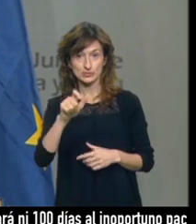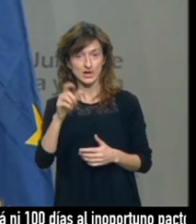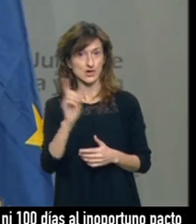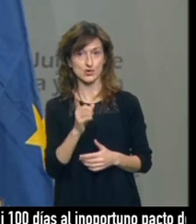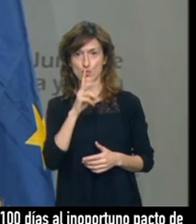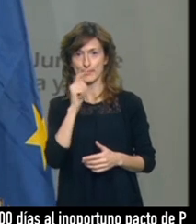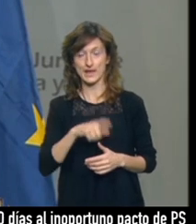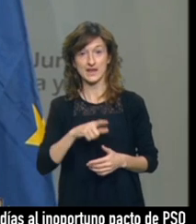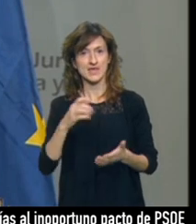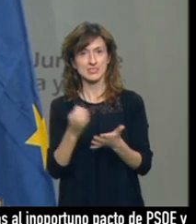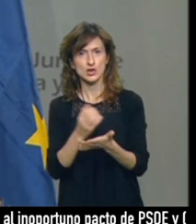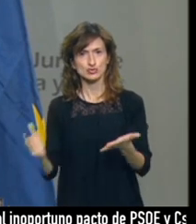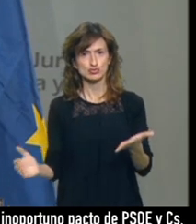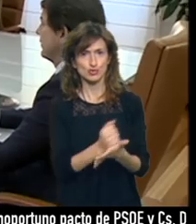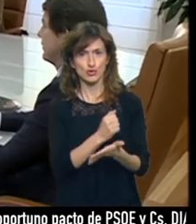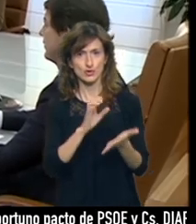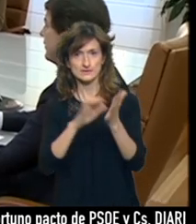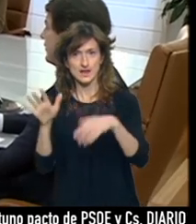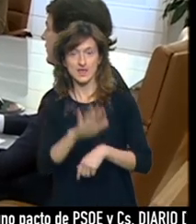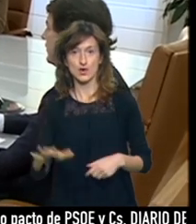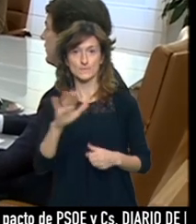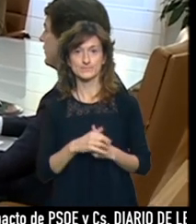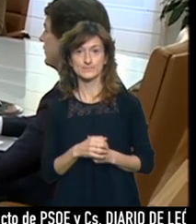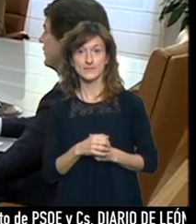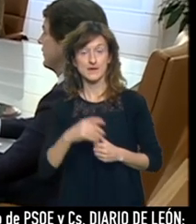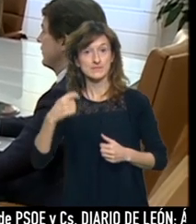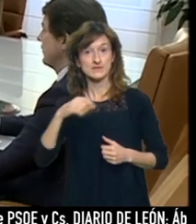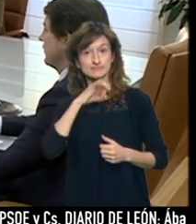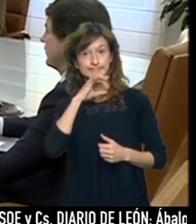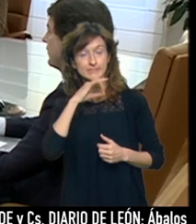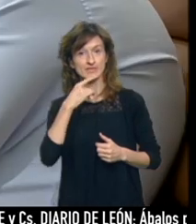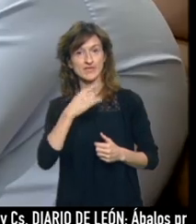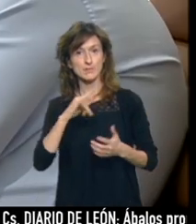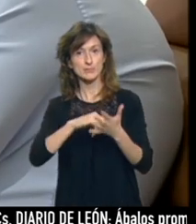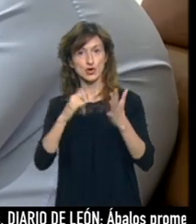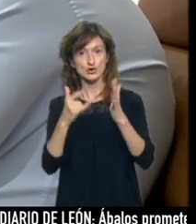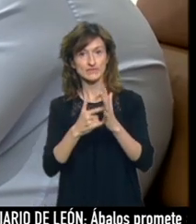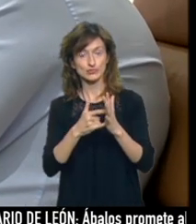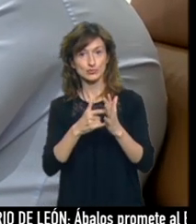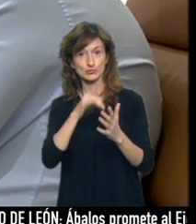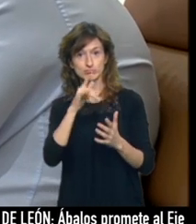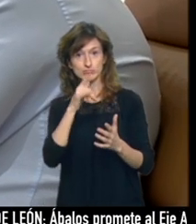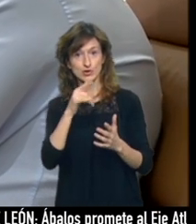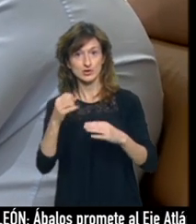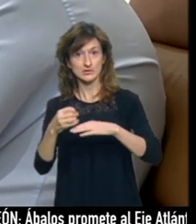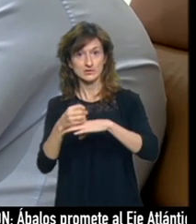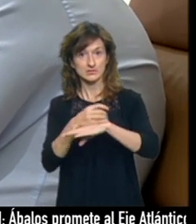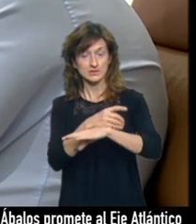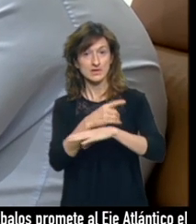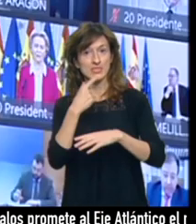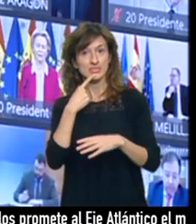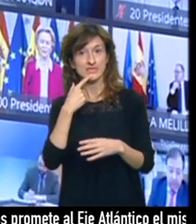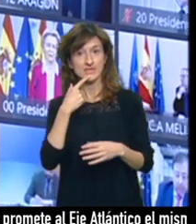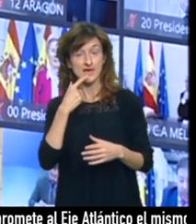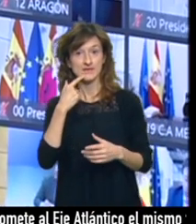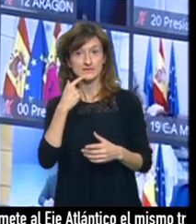tiene que llegar a todo el territorio. El presidente sale satisfecho, dice que hay proyectos, entre ellos el del Corredor Atlántico, y remarca que von